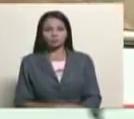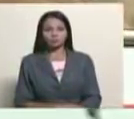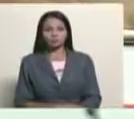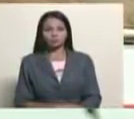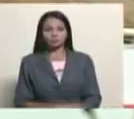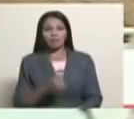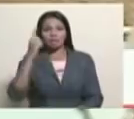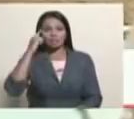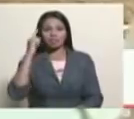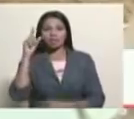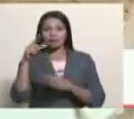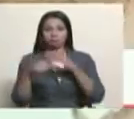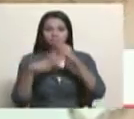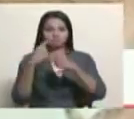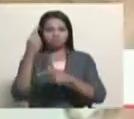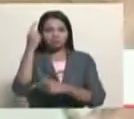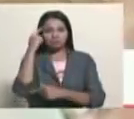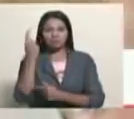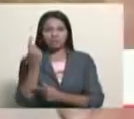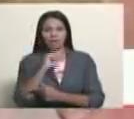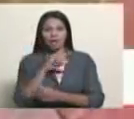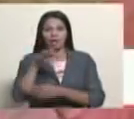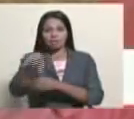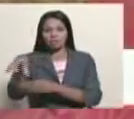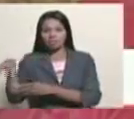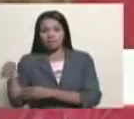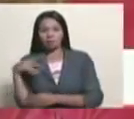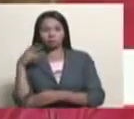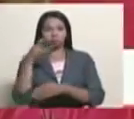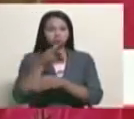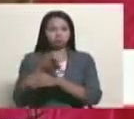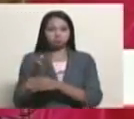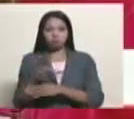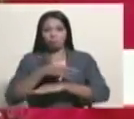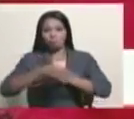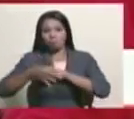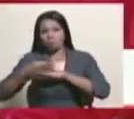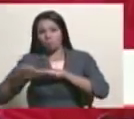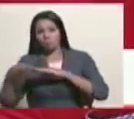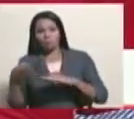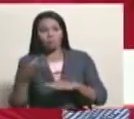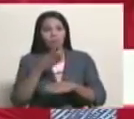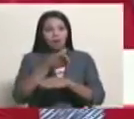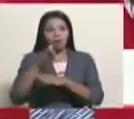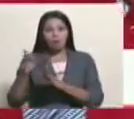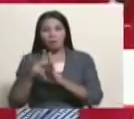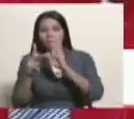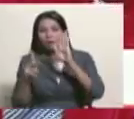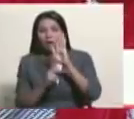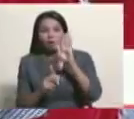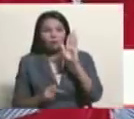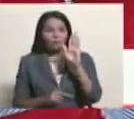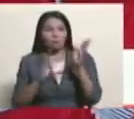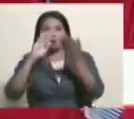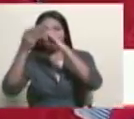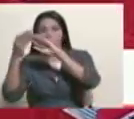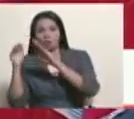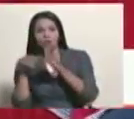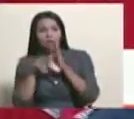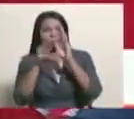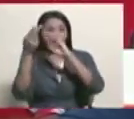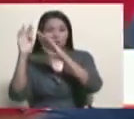Día por día, estado por estado, municipio por municipio, parroquia por parroquia, comunidad por